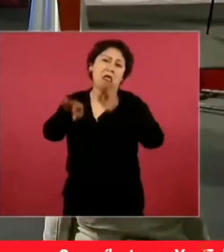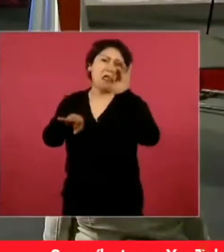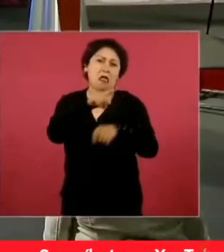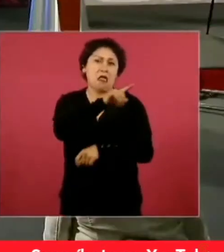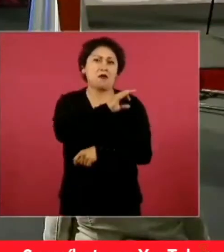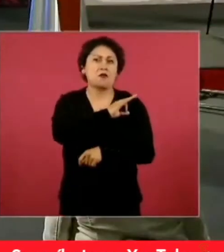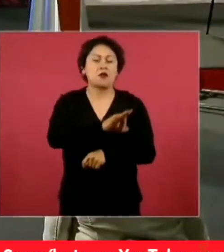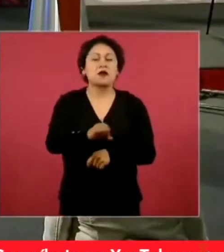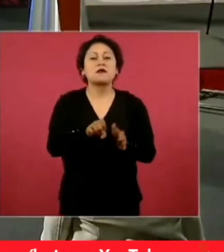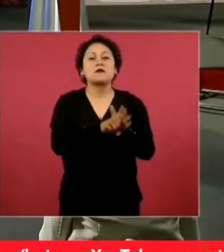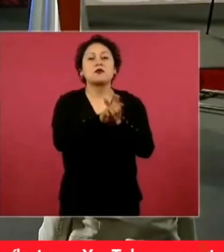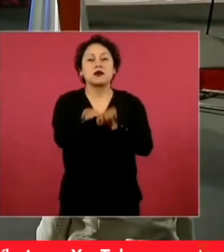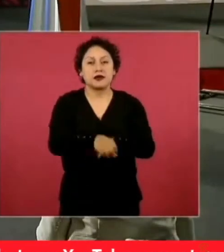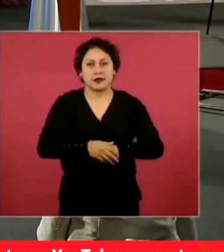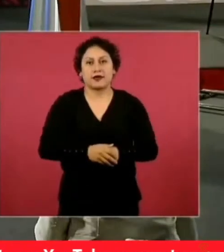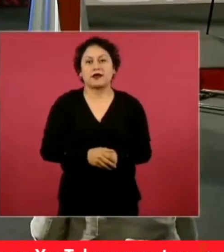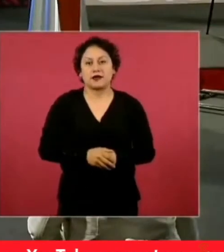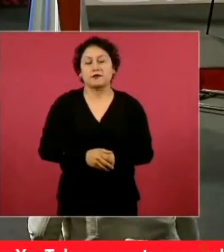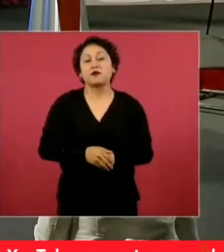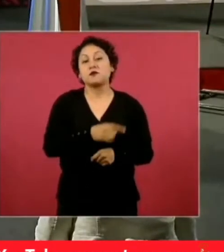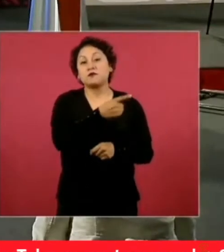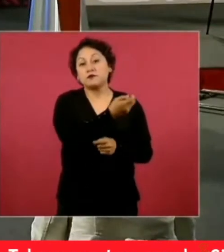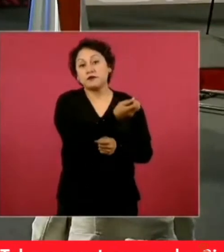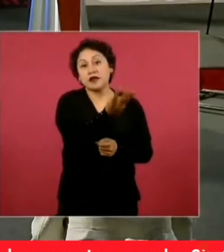facultades del legislativo, líderes